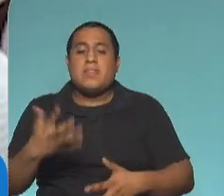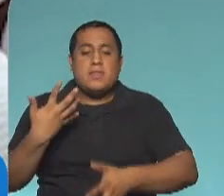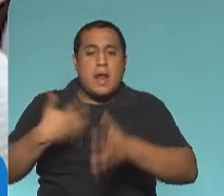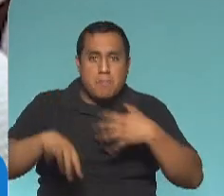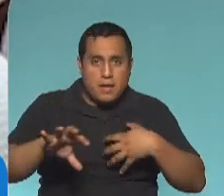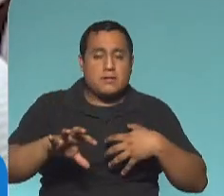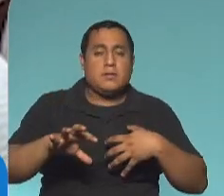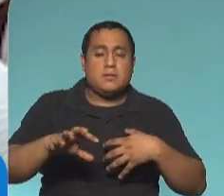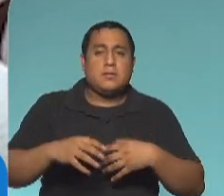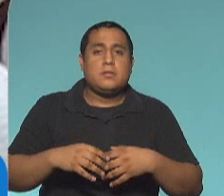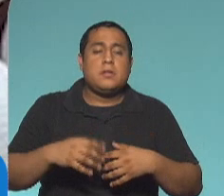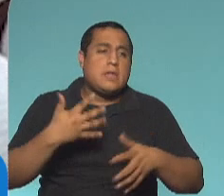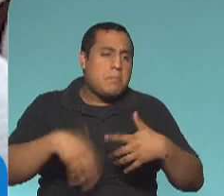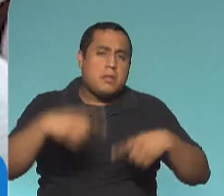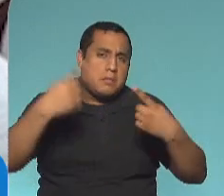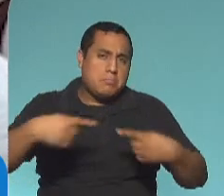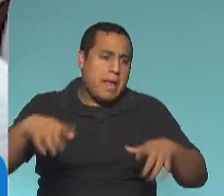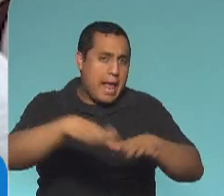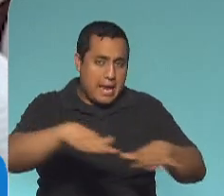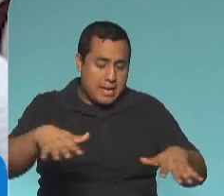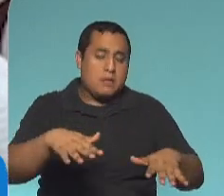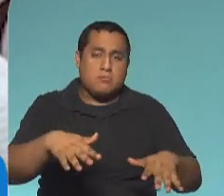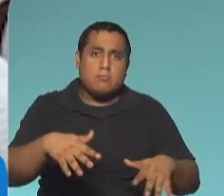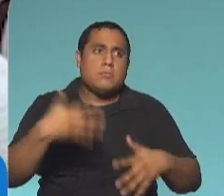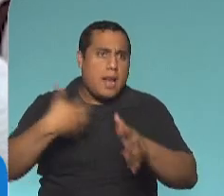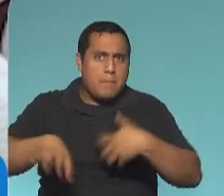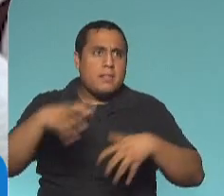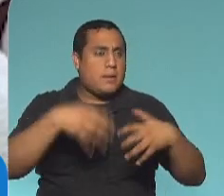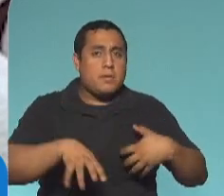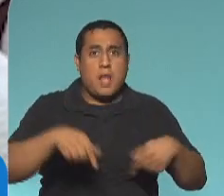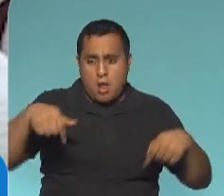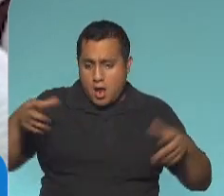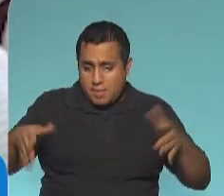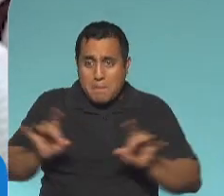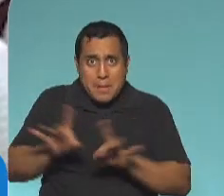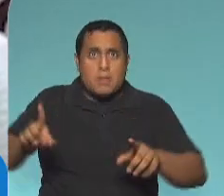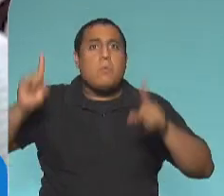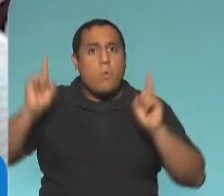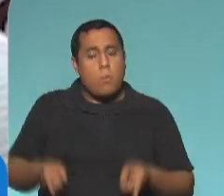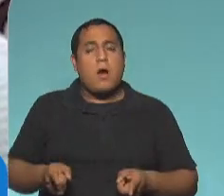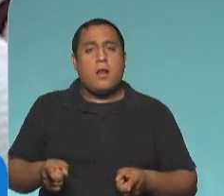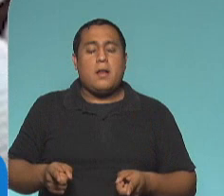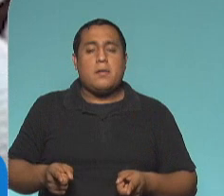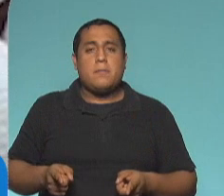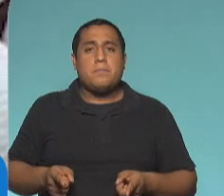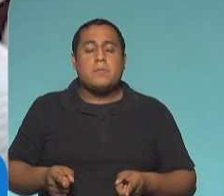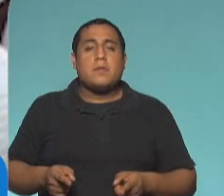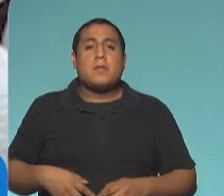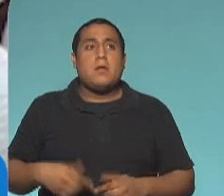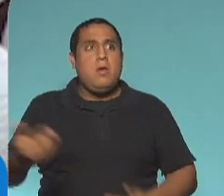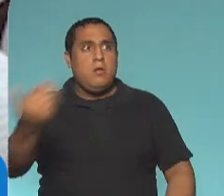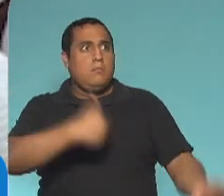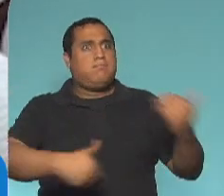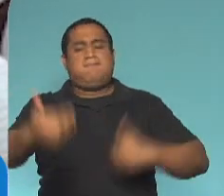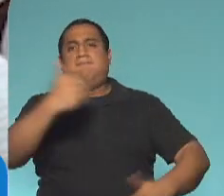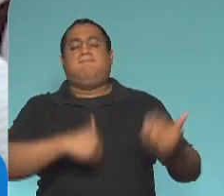trasplantes pediátricos, a pesar de estar en plena pandemia. La demanda de